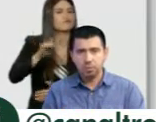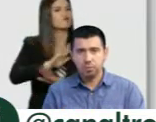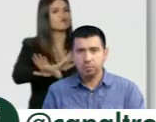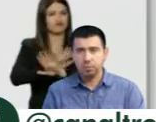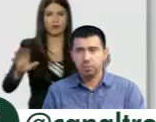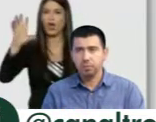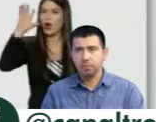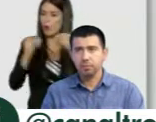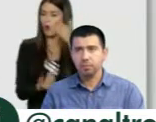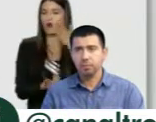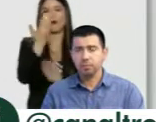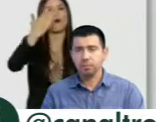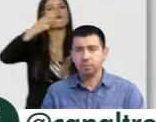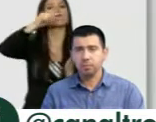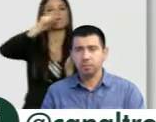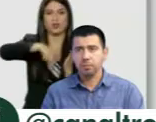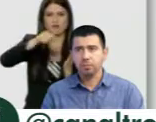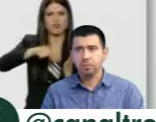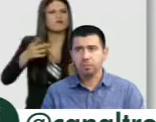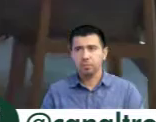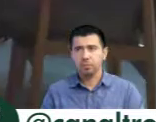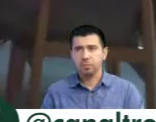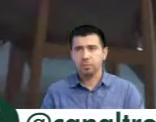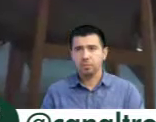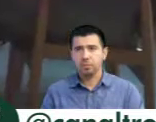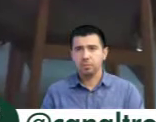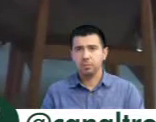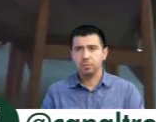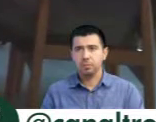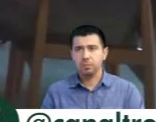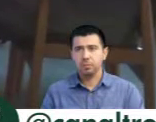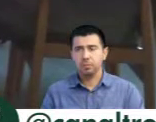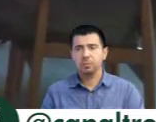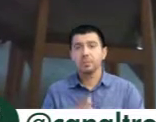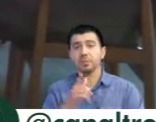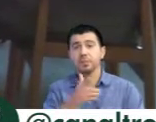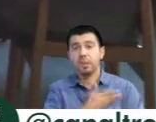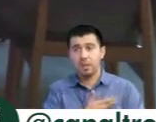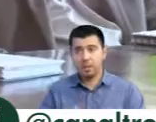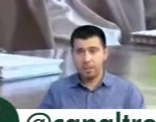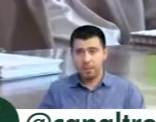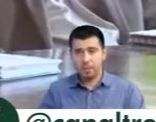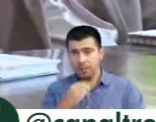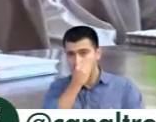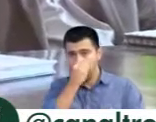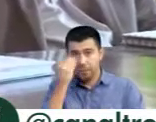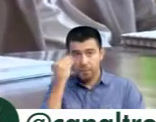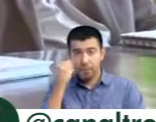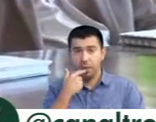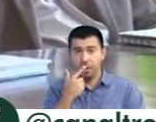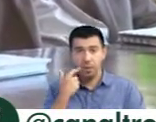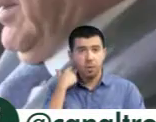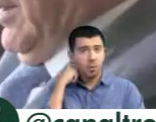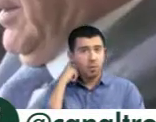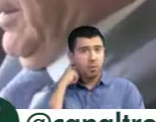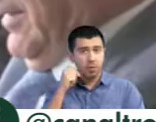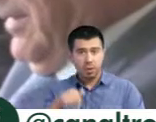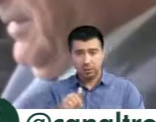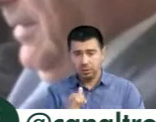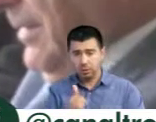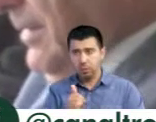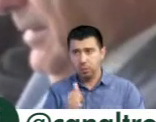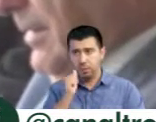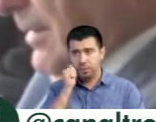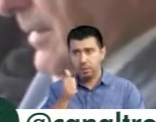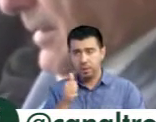firmar este. En una locución por televisión, el presidente Juan Manuel Santos anunció que este jueves se firmará el acuerdo final y definitivo con las FARC